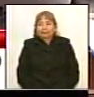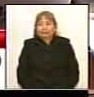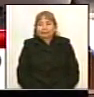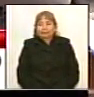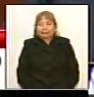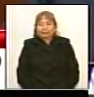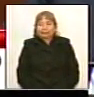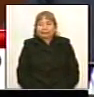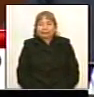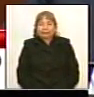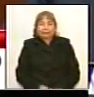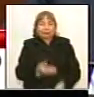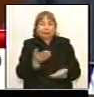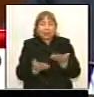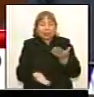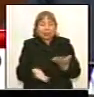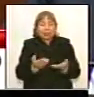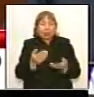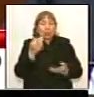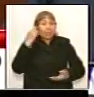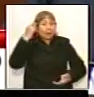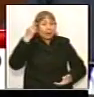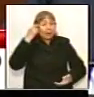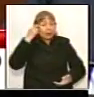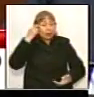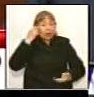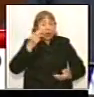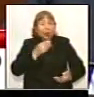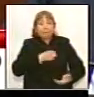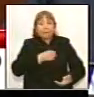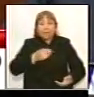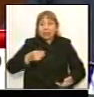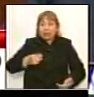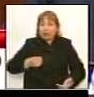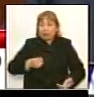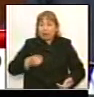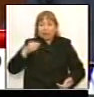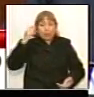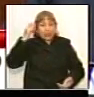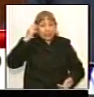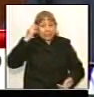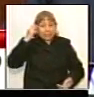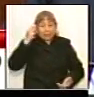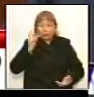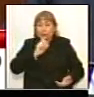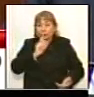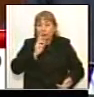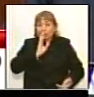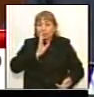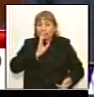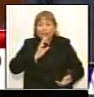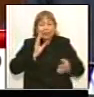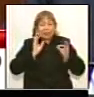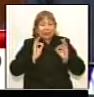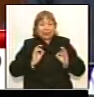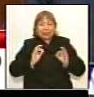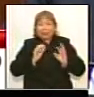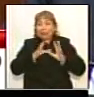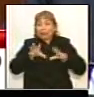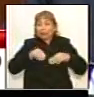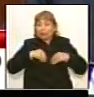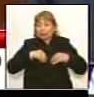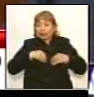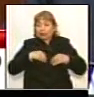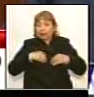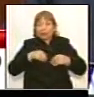Continúe con la cita. Que algunos líderes políticos o miembros de organizaciones políticas, porque aquí no estamos hablando, y sería inaceptable, y en la